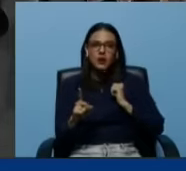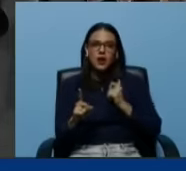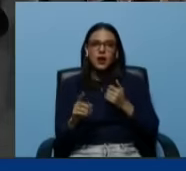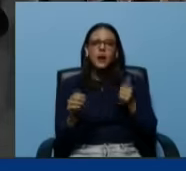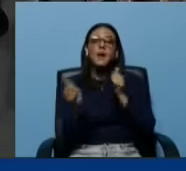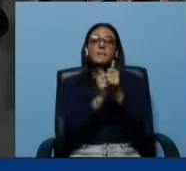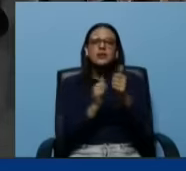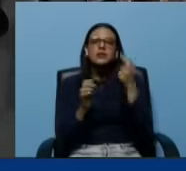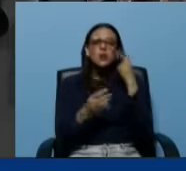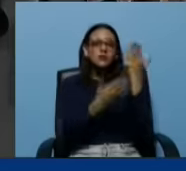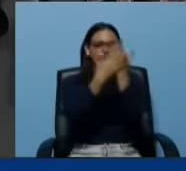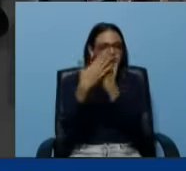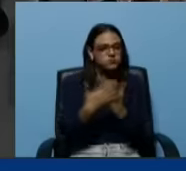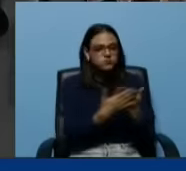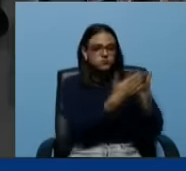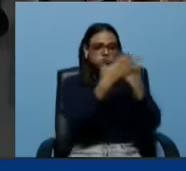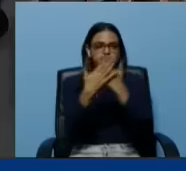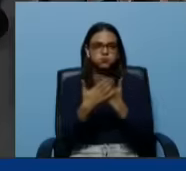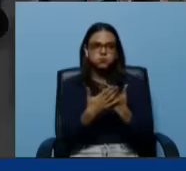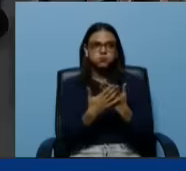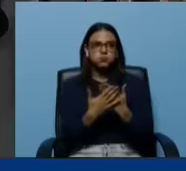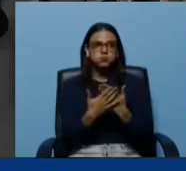análisis objetivo.